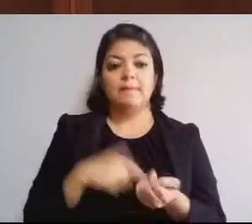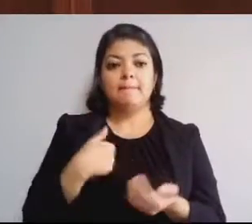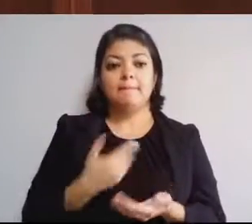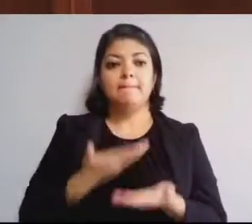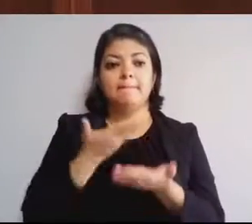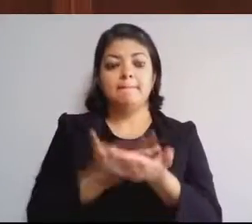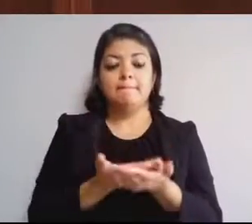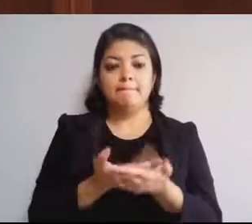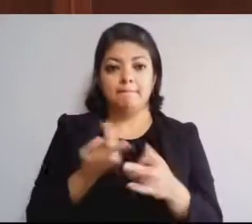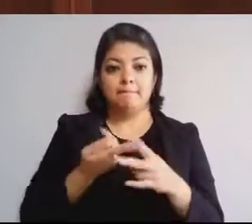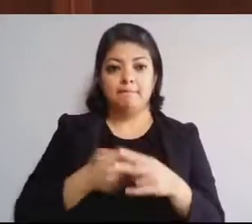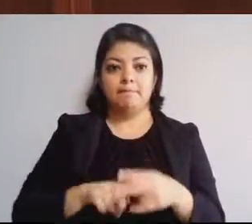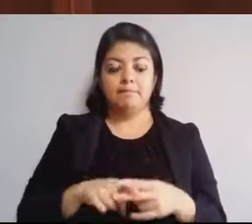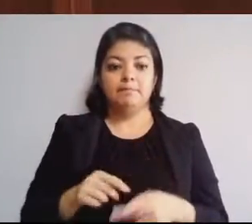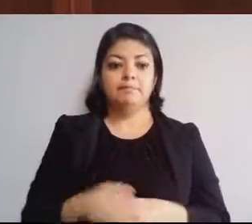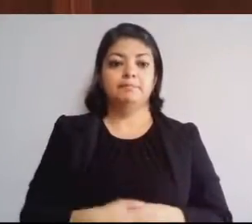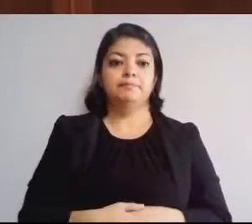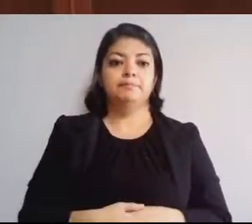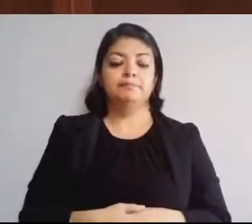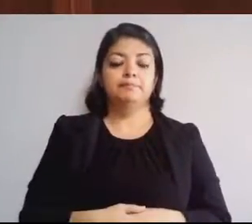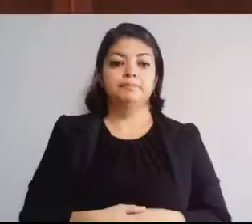iniciativa.